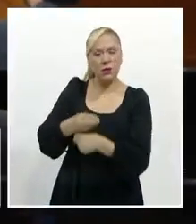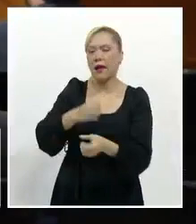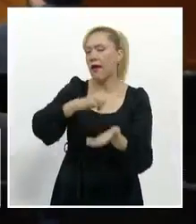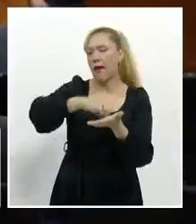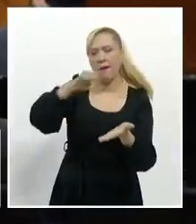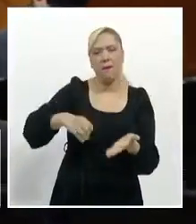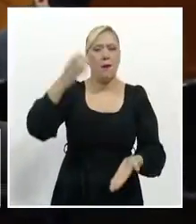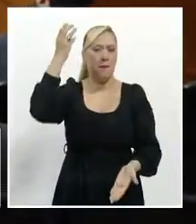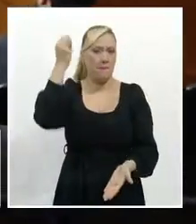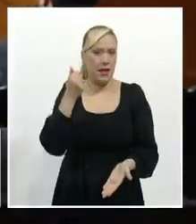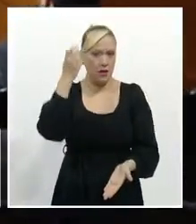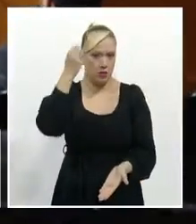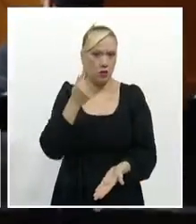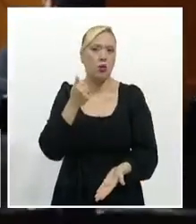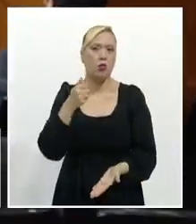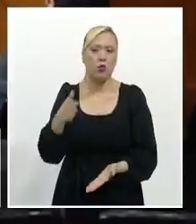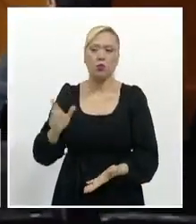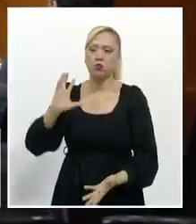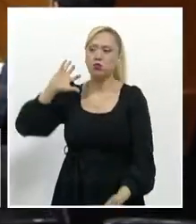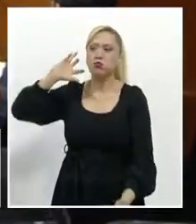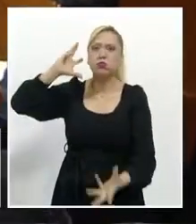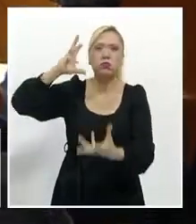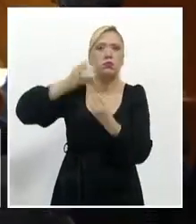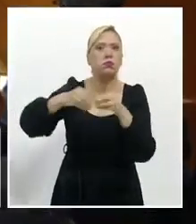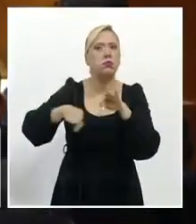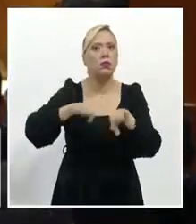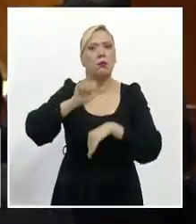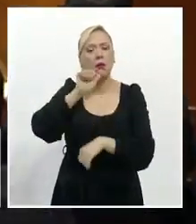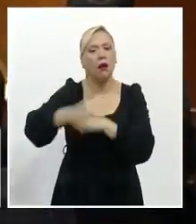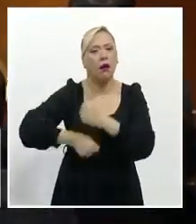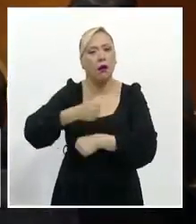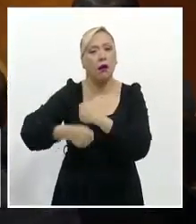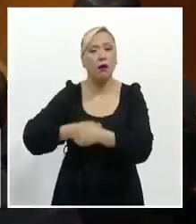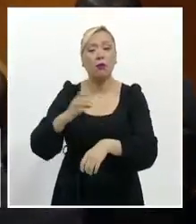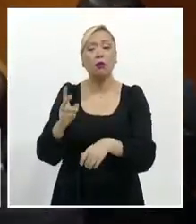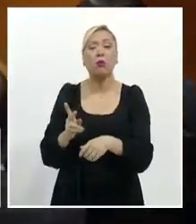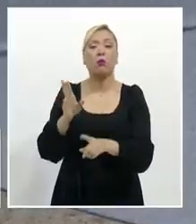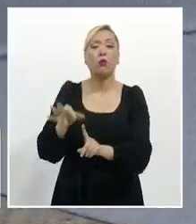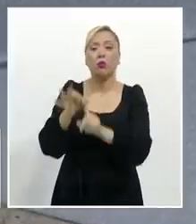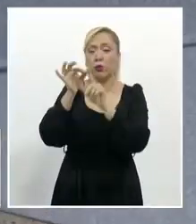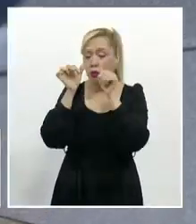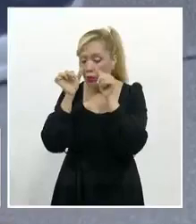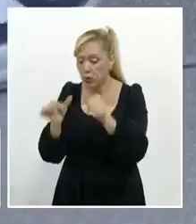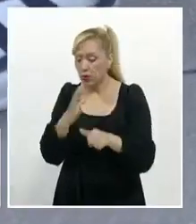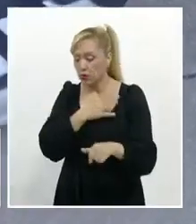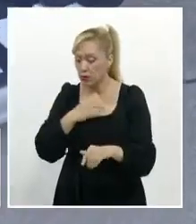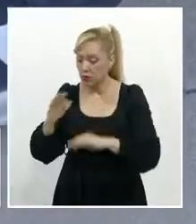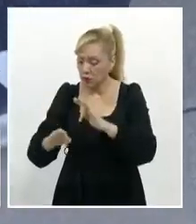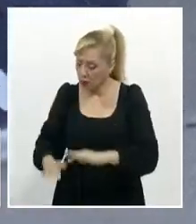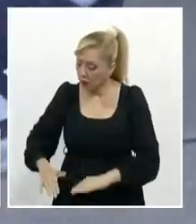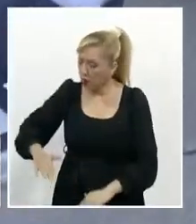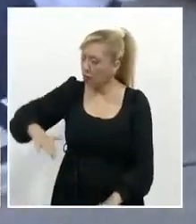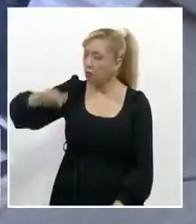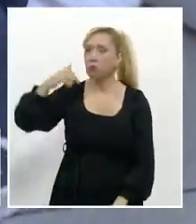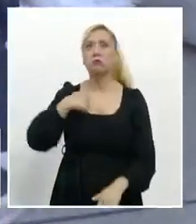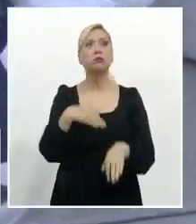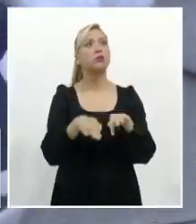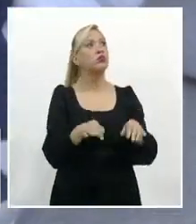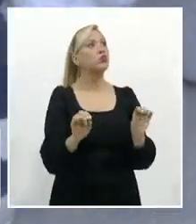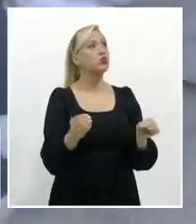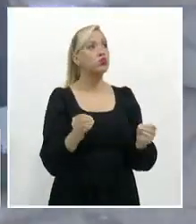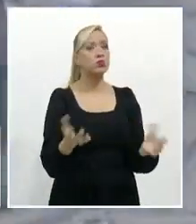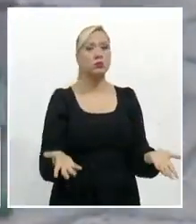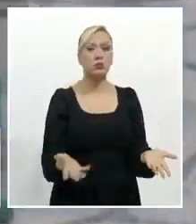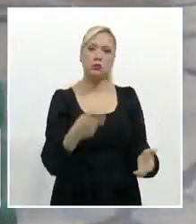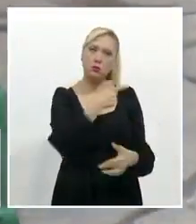es la pensión compensatoria, bajo el argumento de haberse dedicado al trabajo del hogar y cuidado de los hijos, le asiste a la parte actora